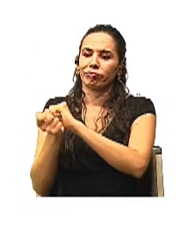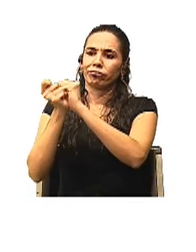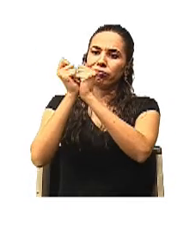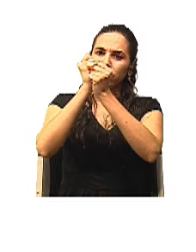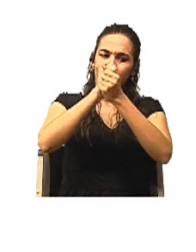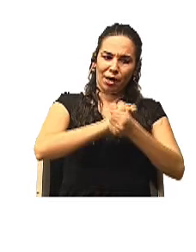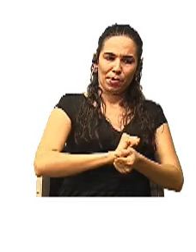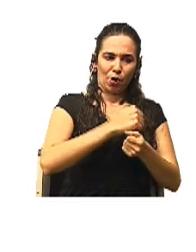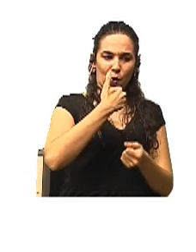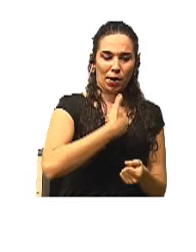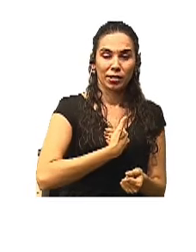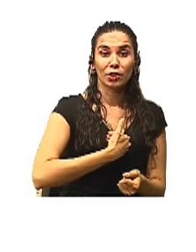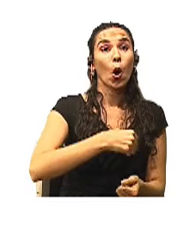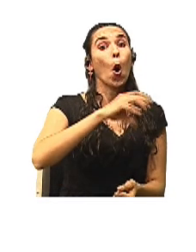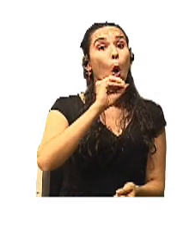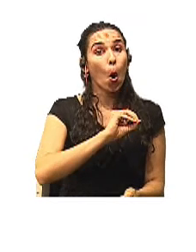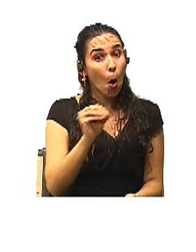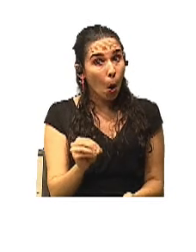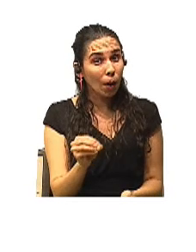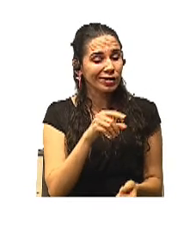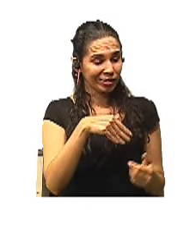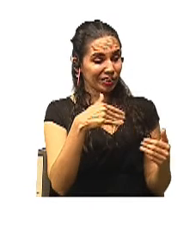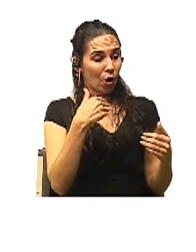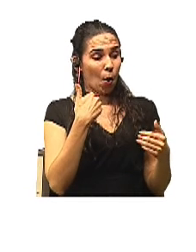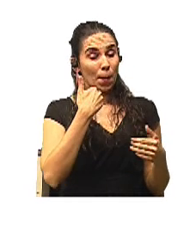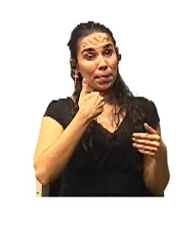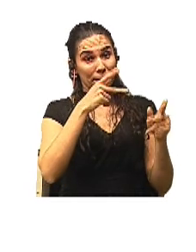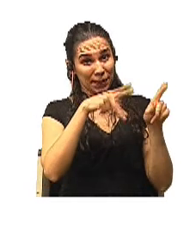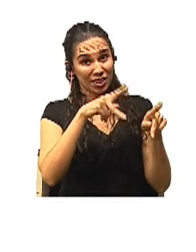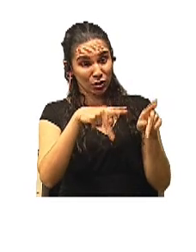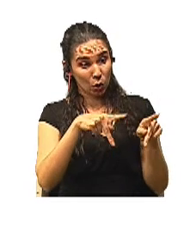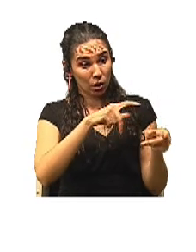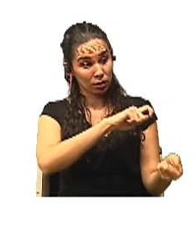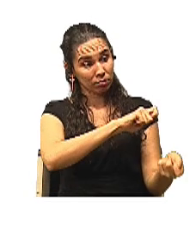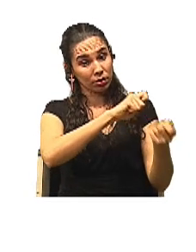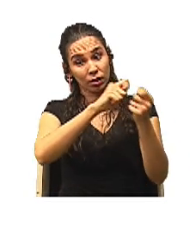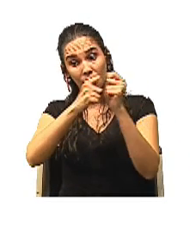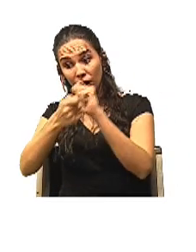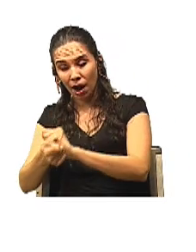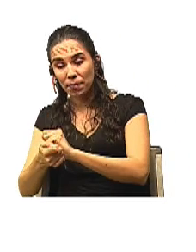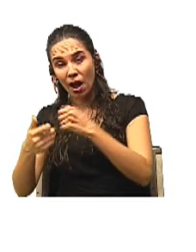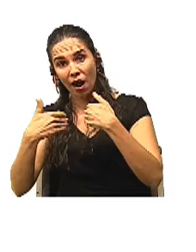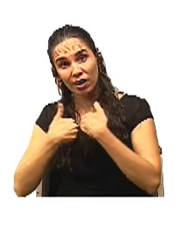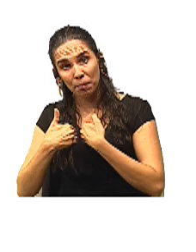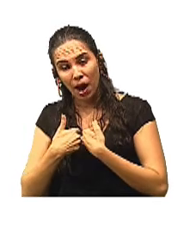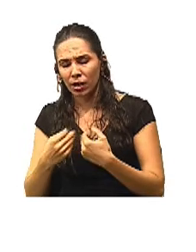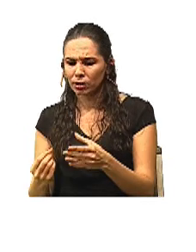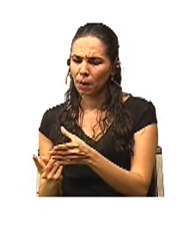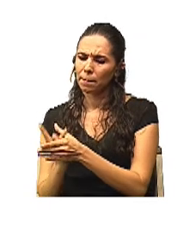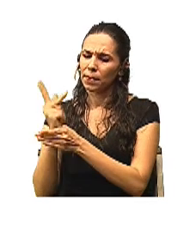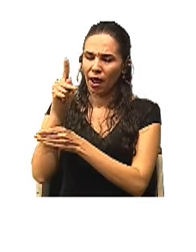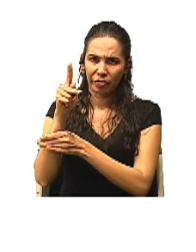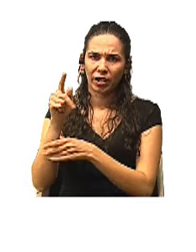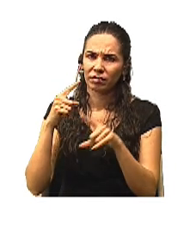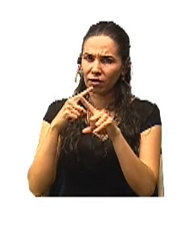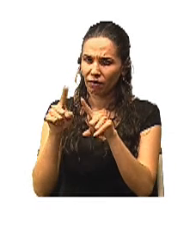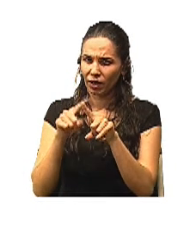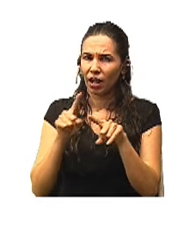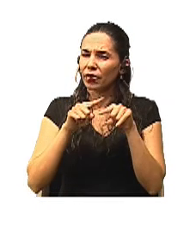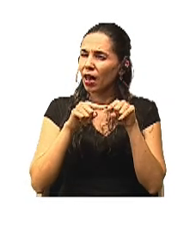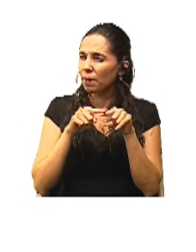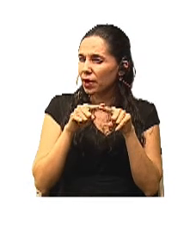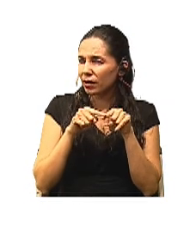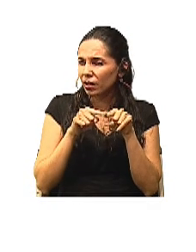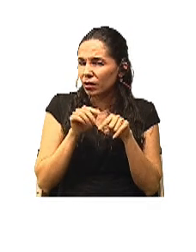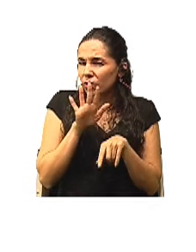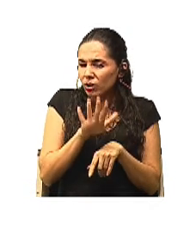Van a transformar a seres humanos en animales o en plantas, dependiendo si esto